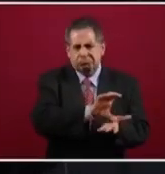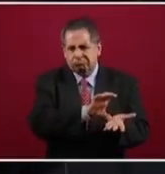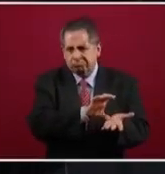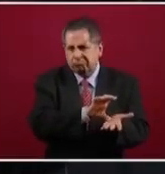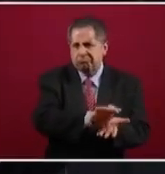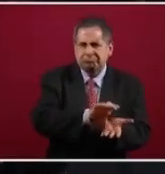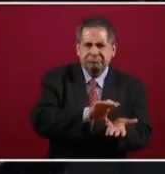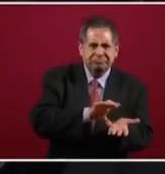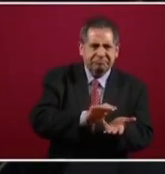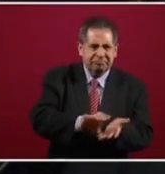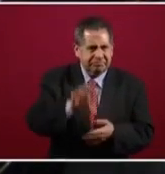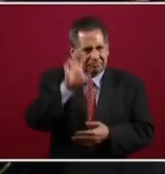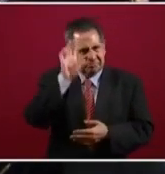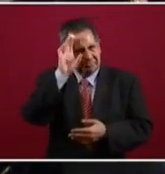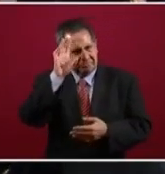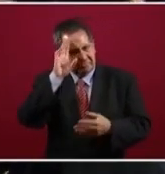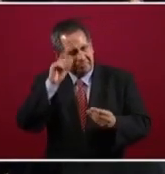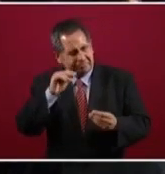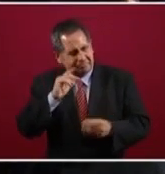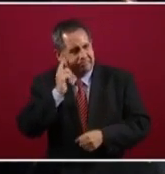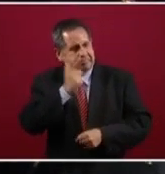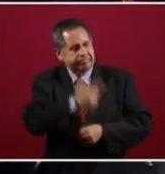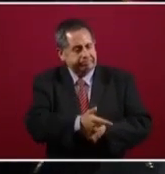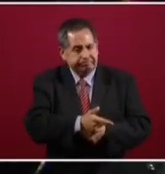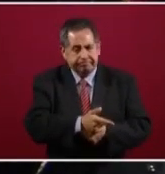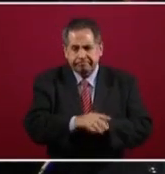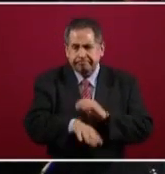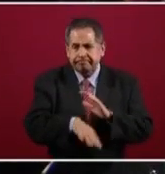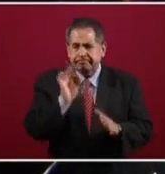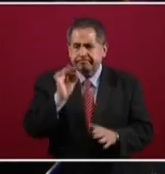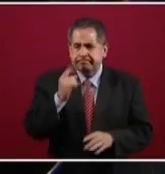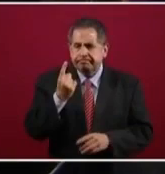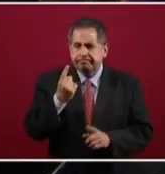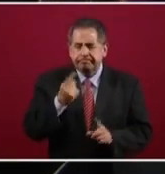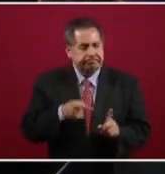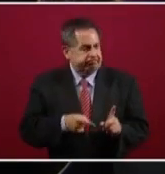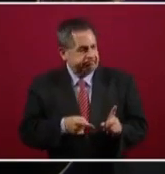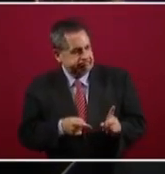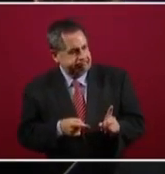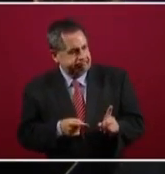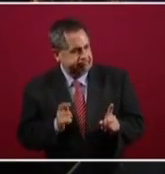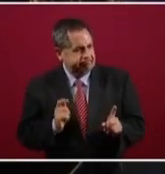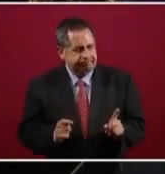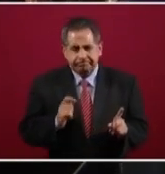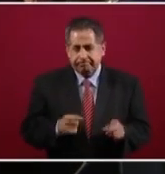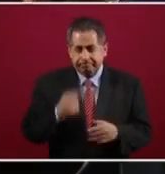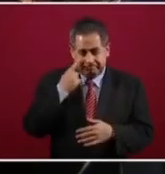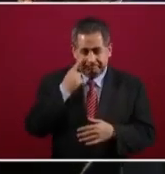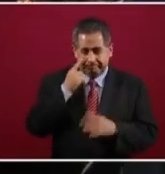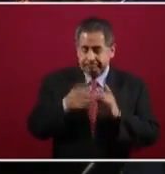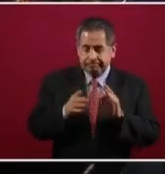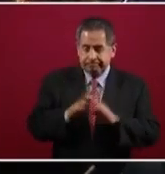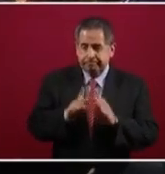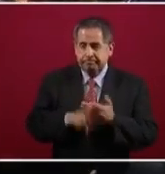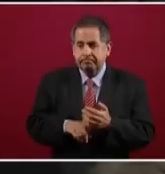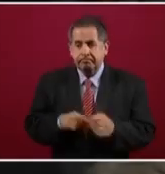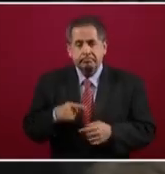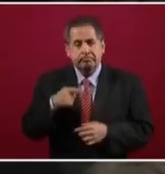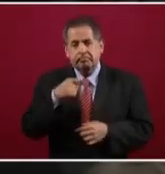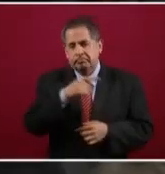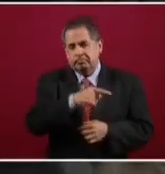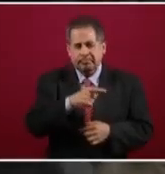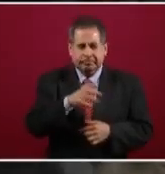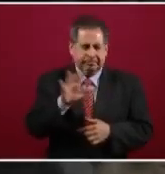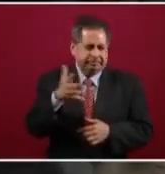millonarios, y dimos con un organismo que fue creado, fíjese usted las cosas, en una coyuntura